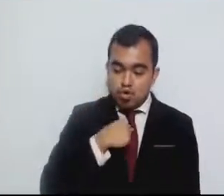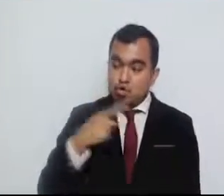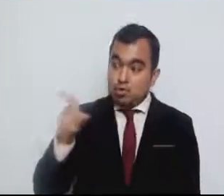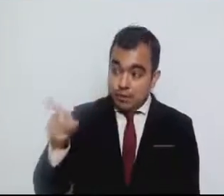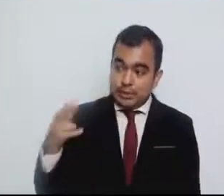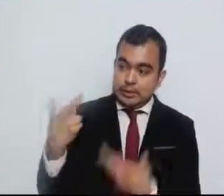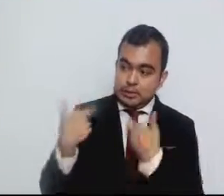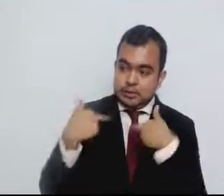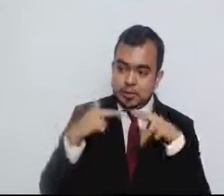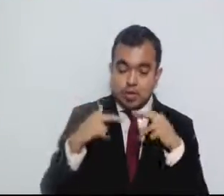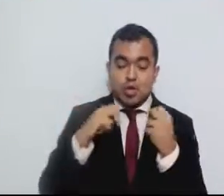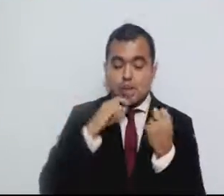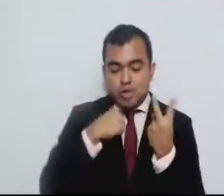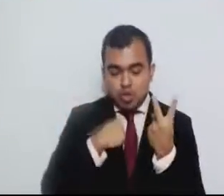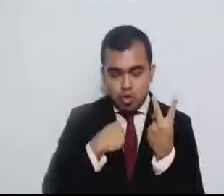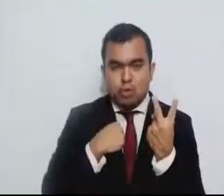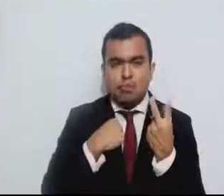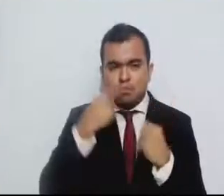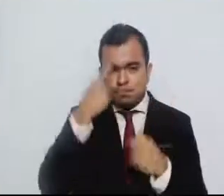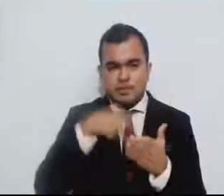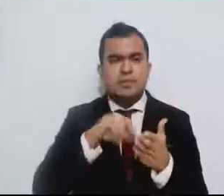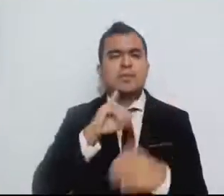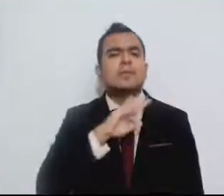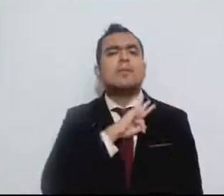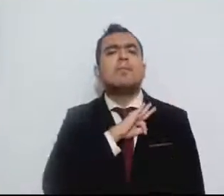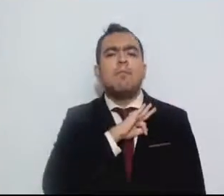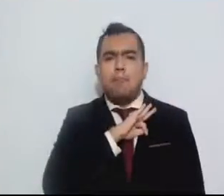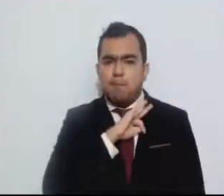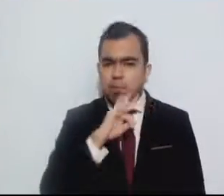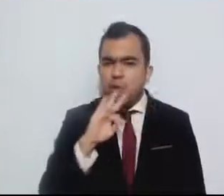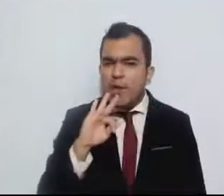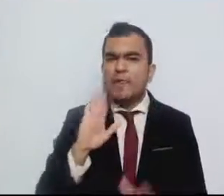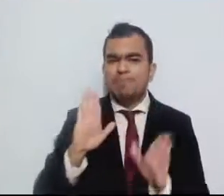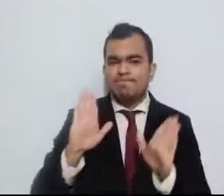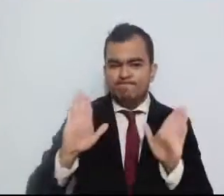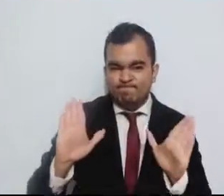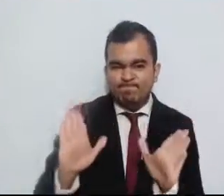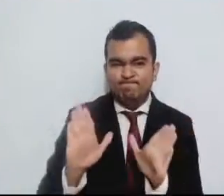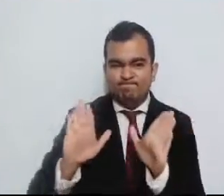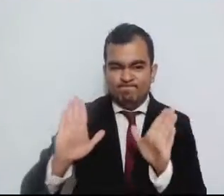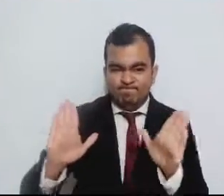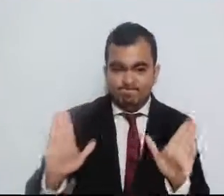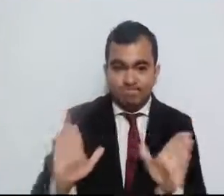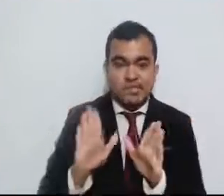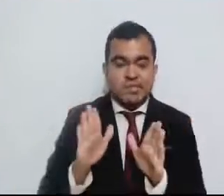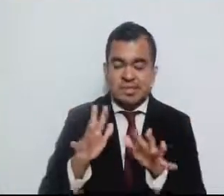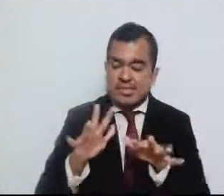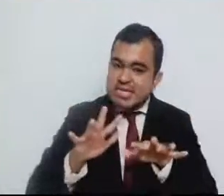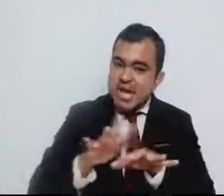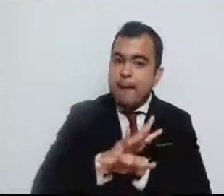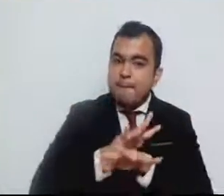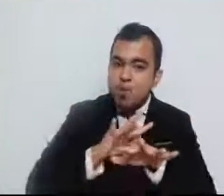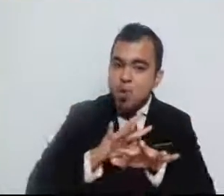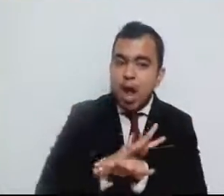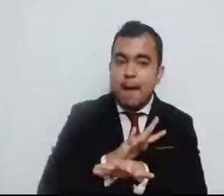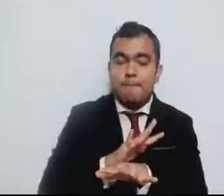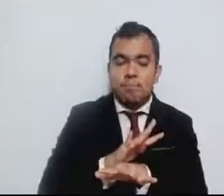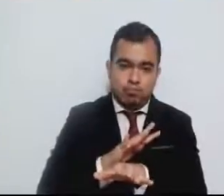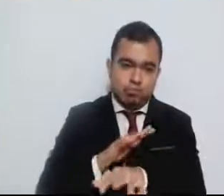que podemos impulsar todos los cambios necesarios, como ya lo comentaron